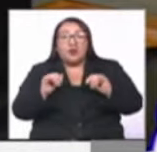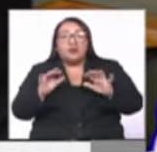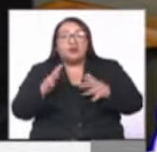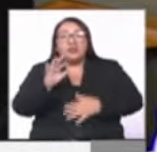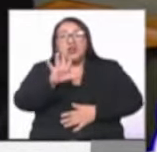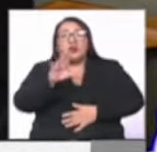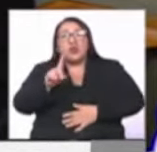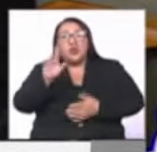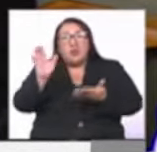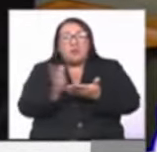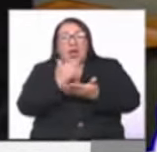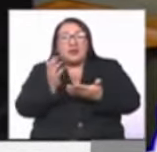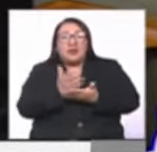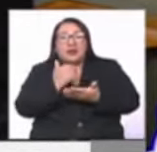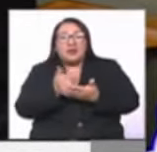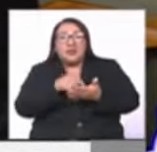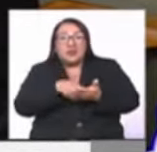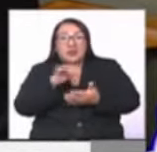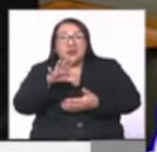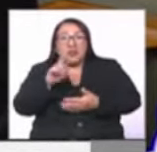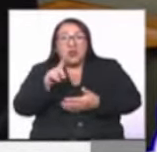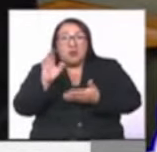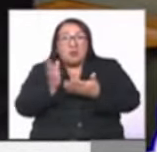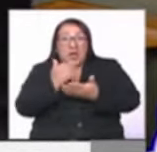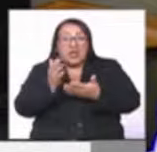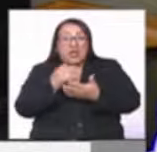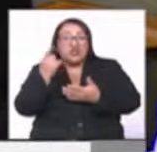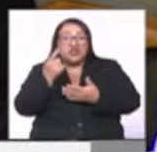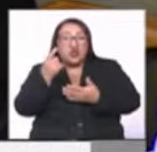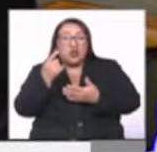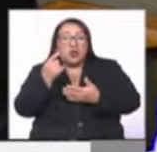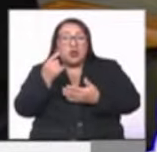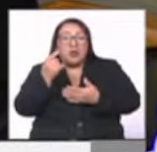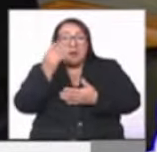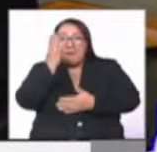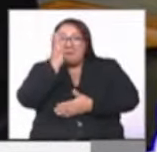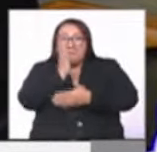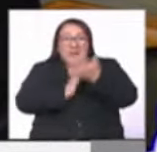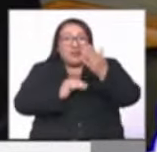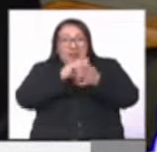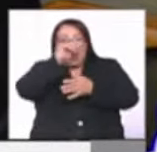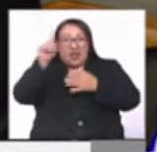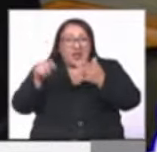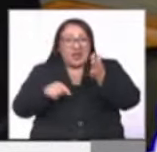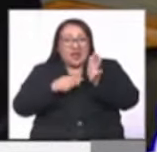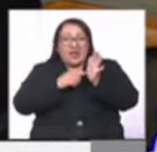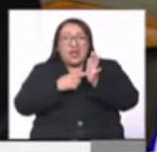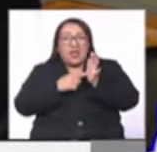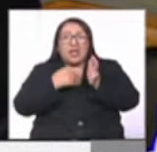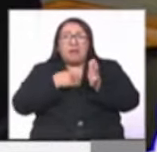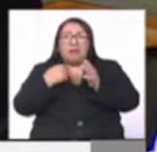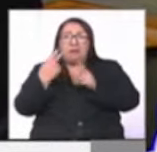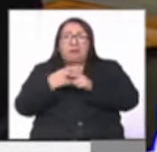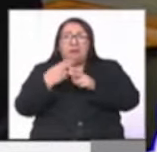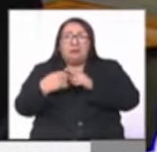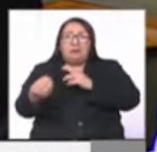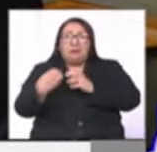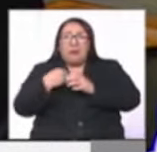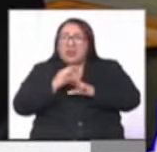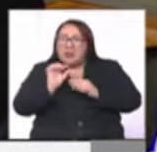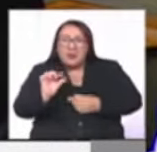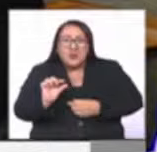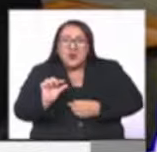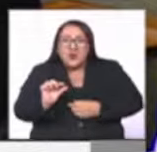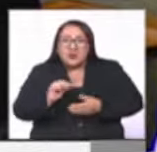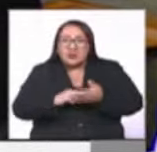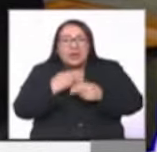51 páginas de las 51 páginas solo en media carill se alude a nuestros argumentos para señalar que